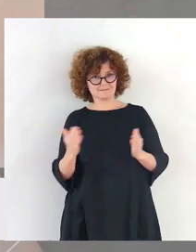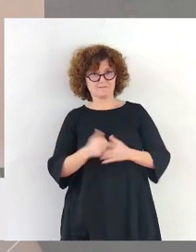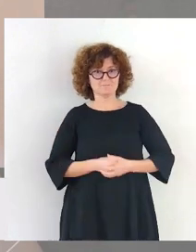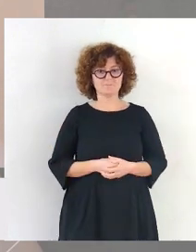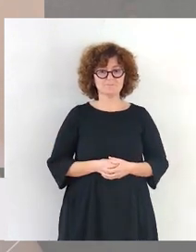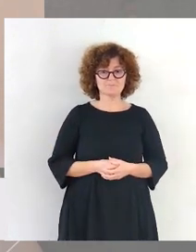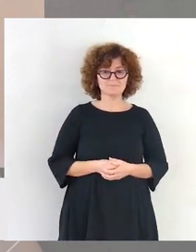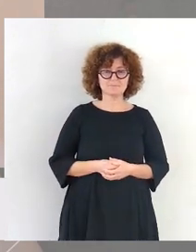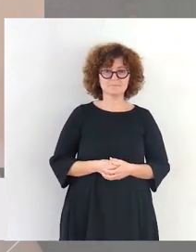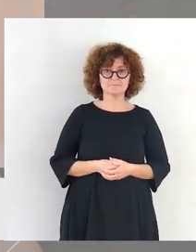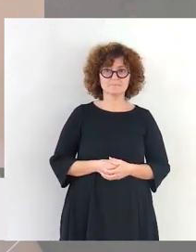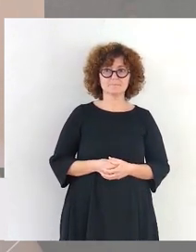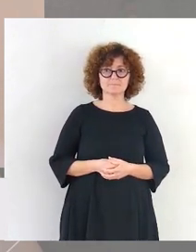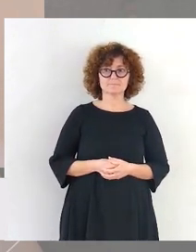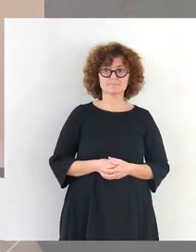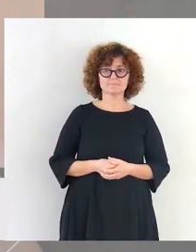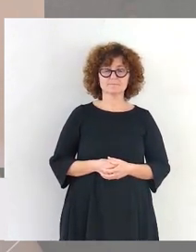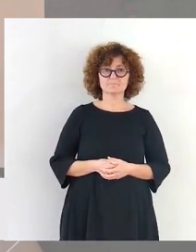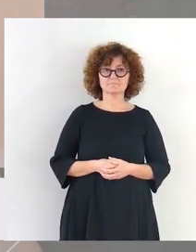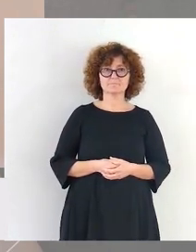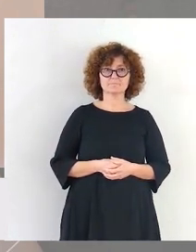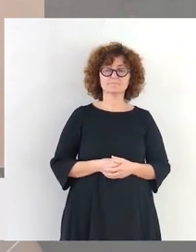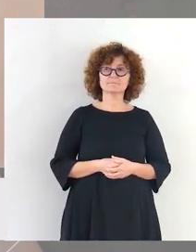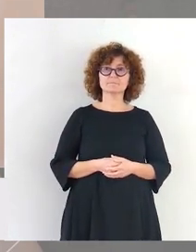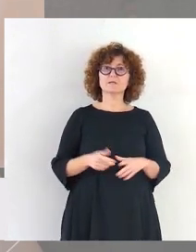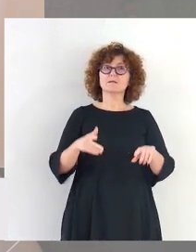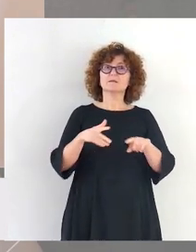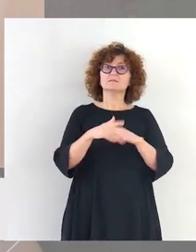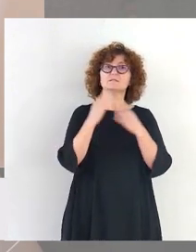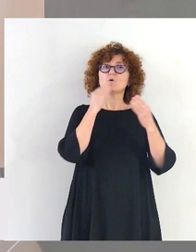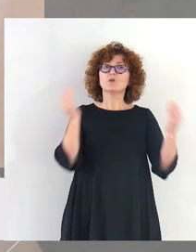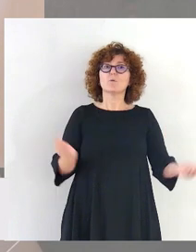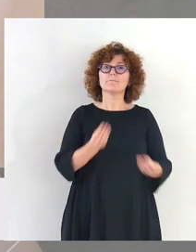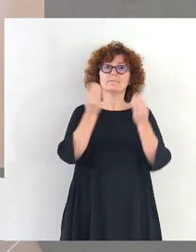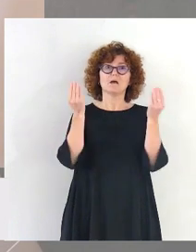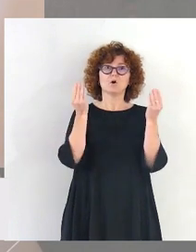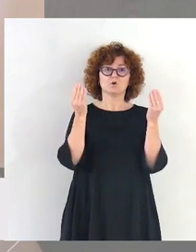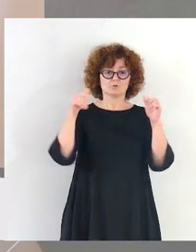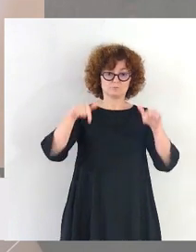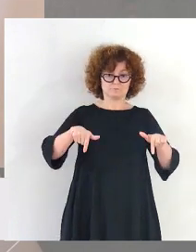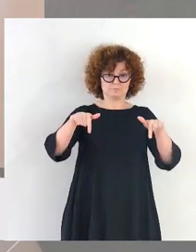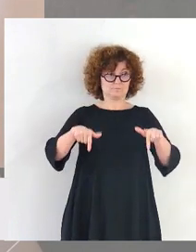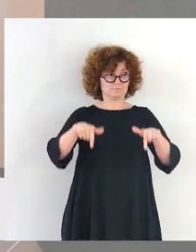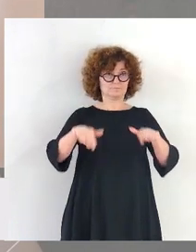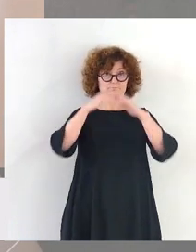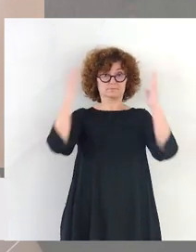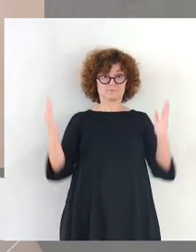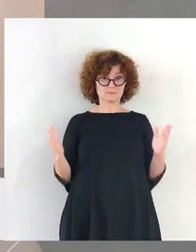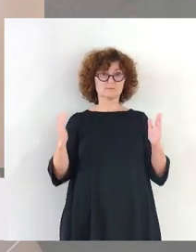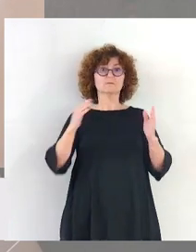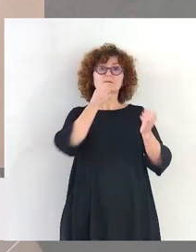y yo creo que ningún escenario mejor que esta casa para comenzar afirmando algo que